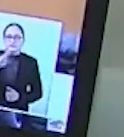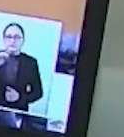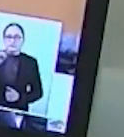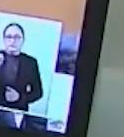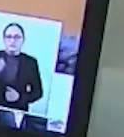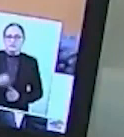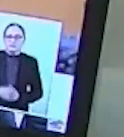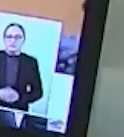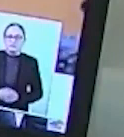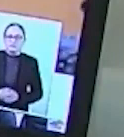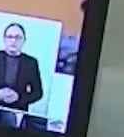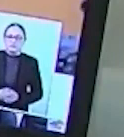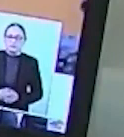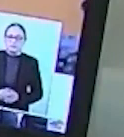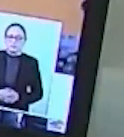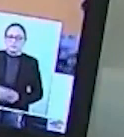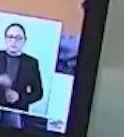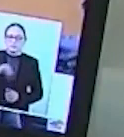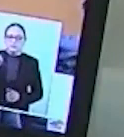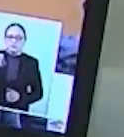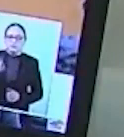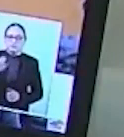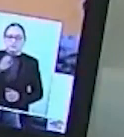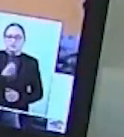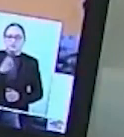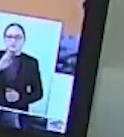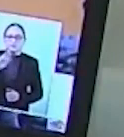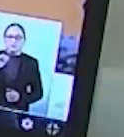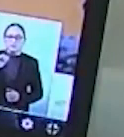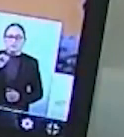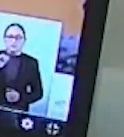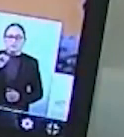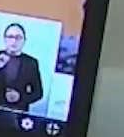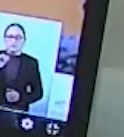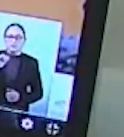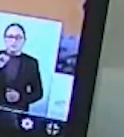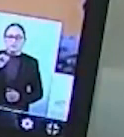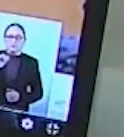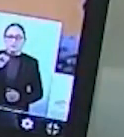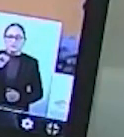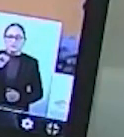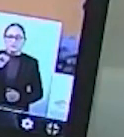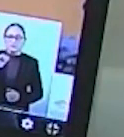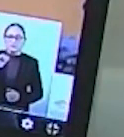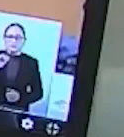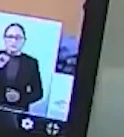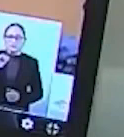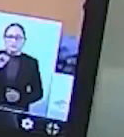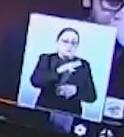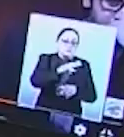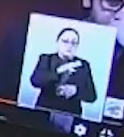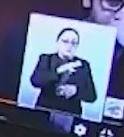alcanzar los requisitos de una mayoría calificada para ocupar este cargo.